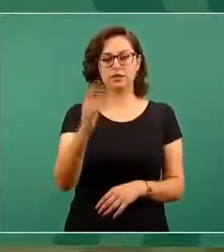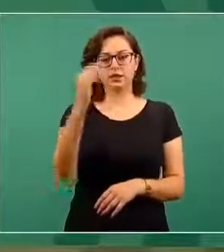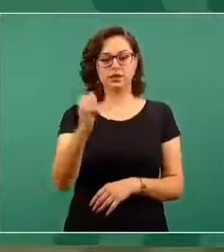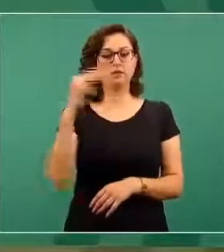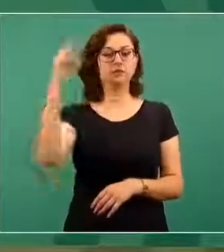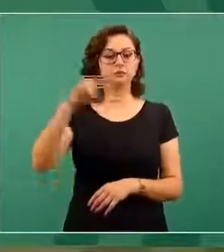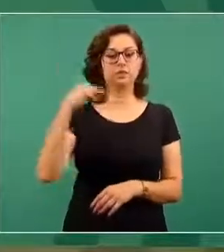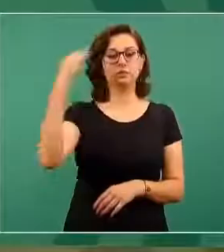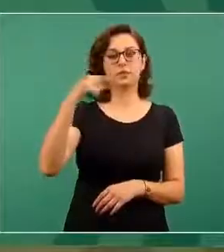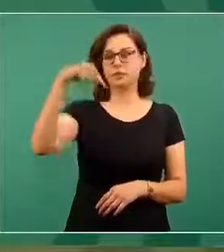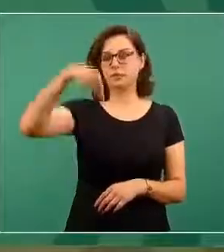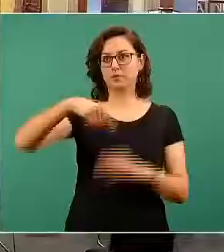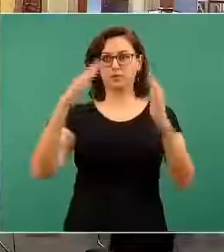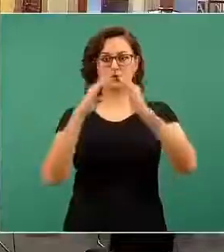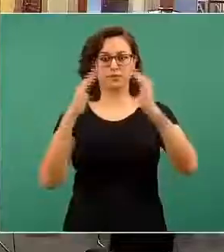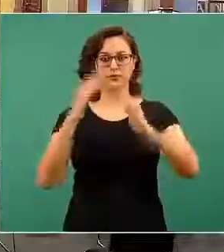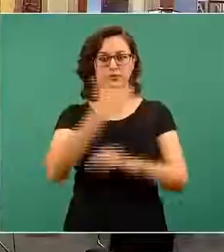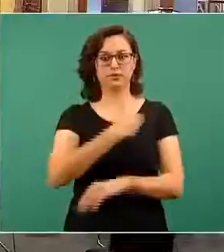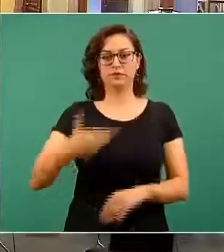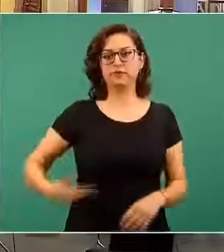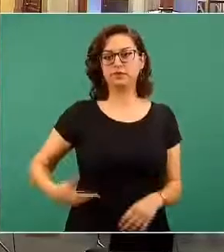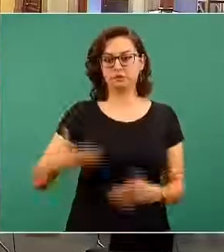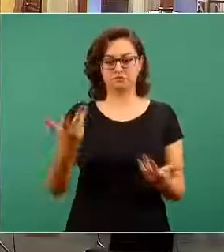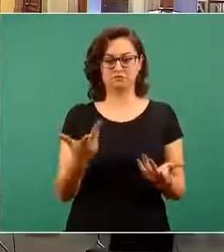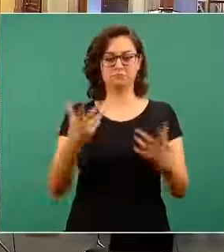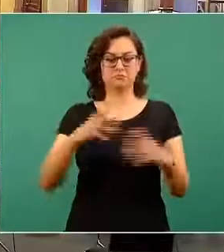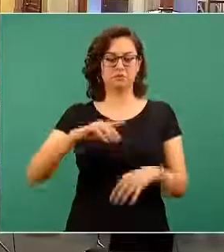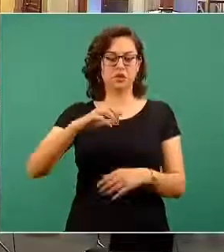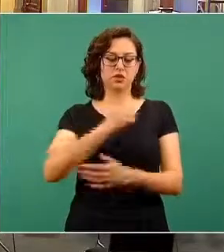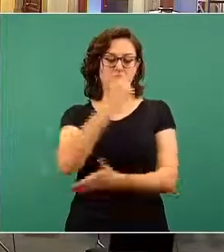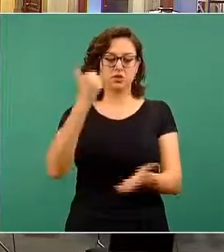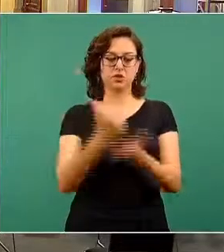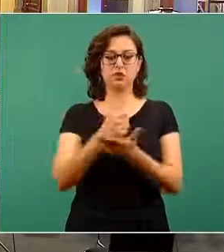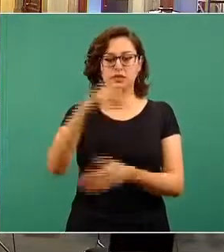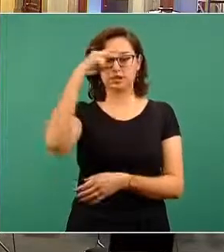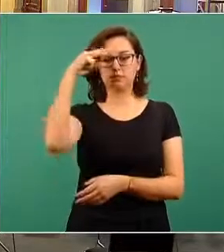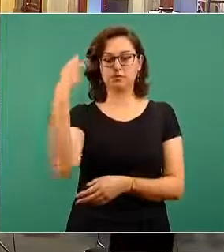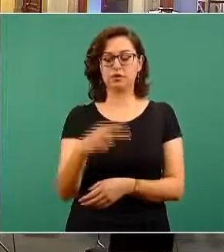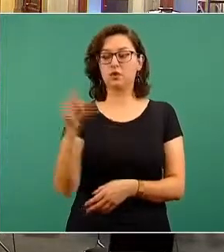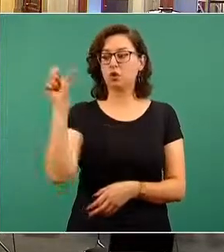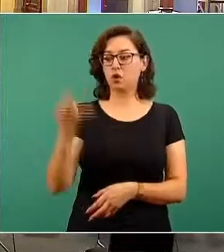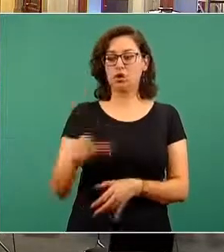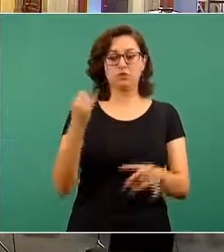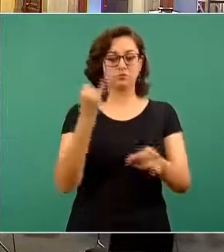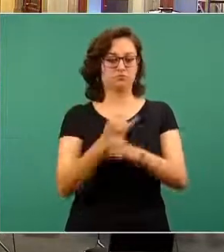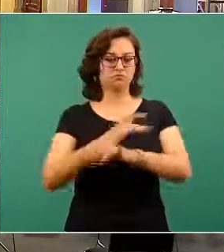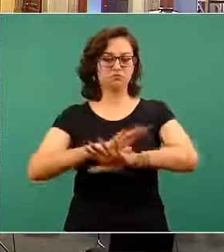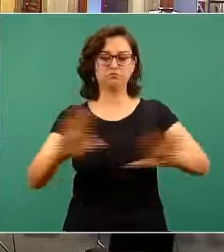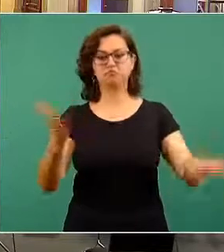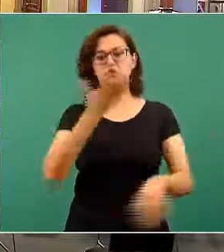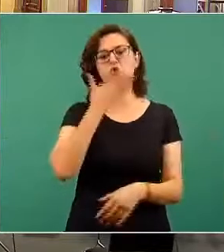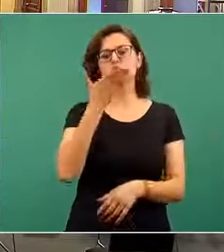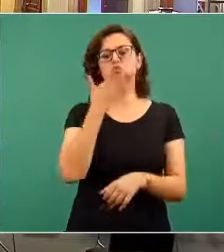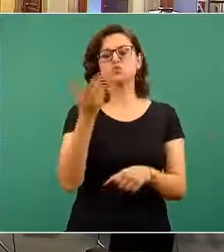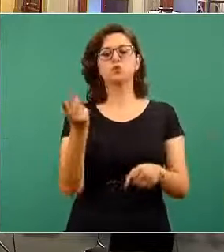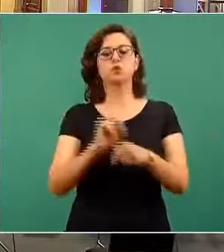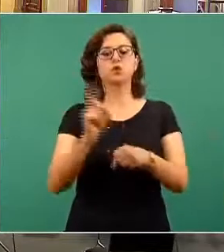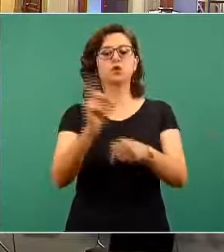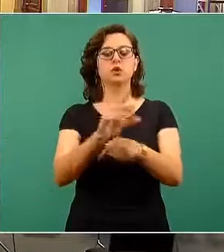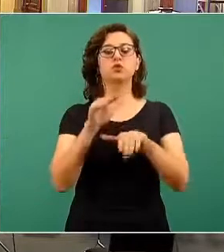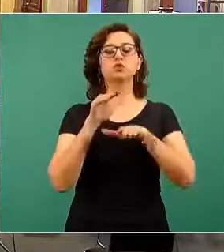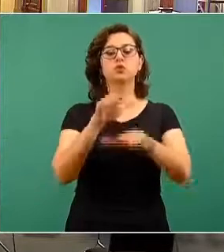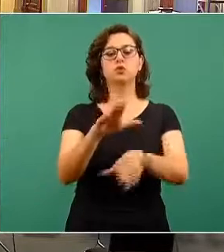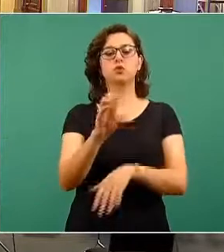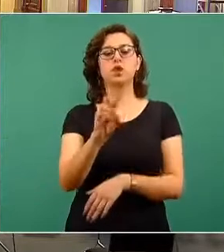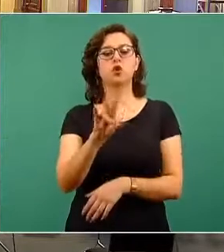en el Palacio Nacional de México, en la Ciudad de México. Vamos a presentar el informe técnico diario sobre COVID-19,